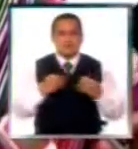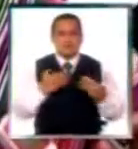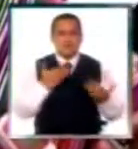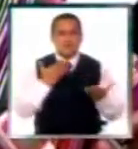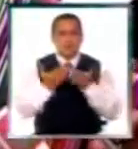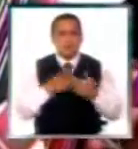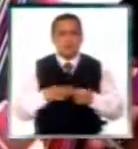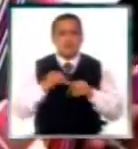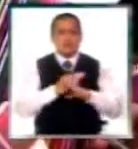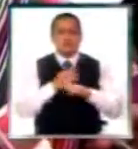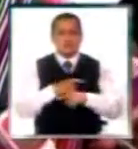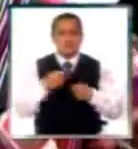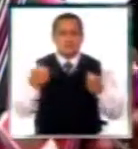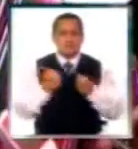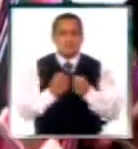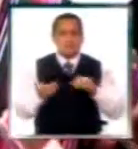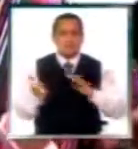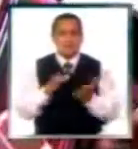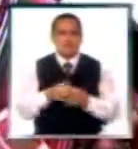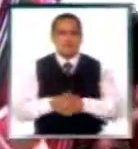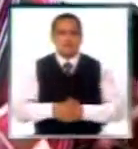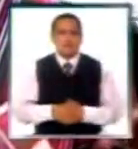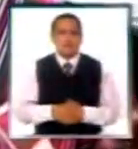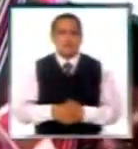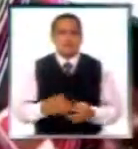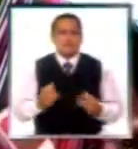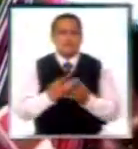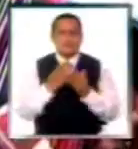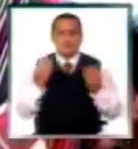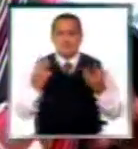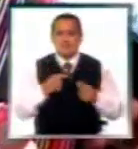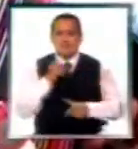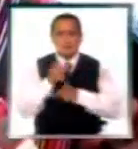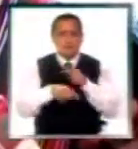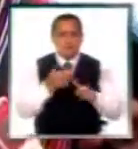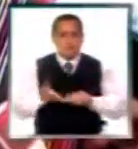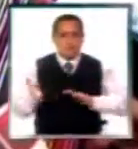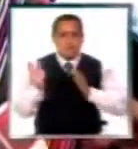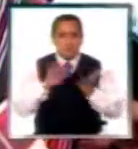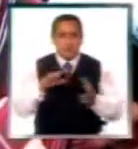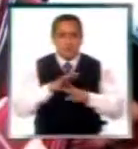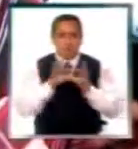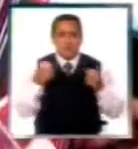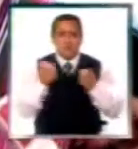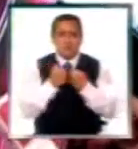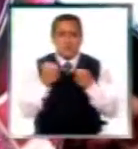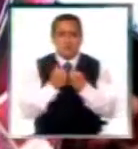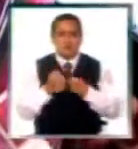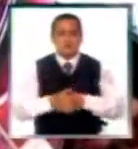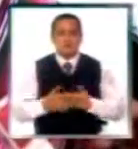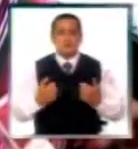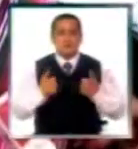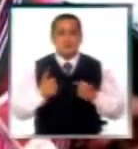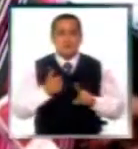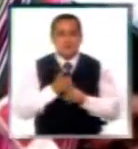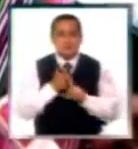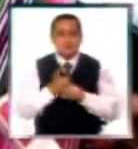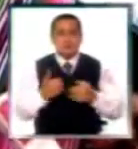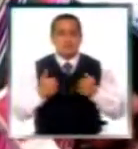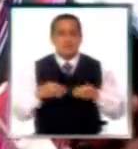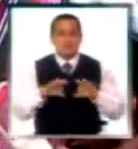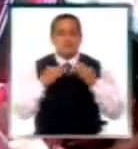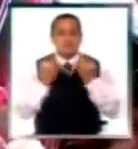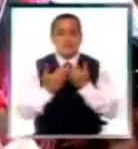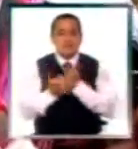lo rechazó, y ha habido un costo. Son decenas de miles de víctimas de esta violencia. Yo mismo tengo en mi